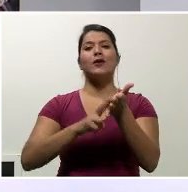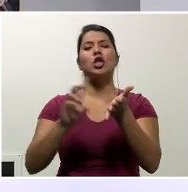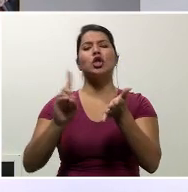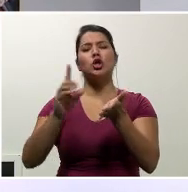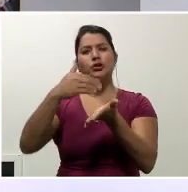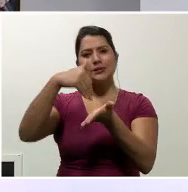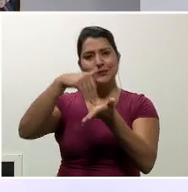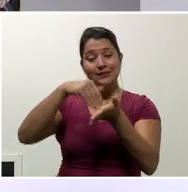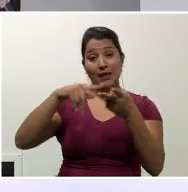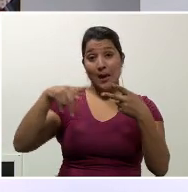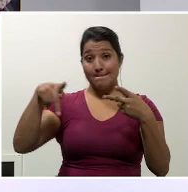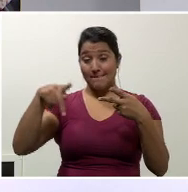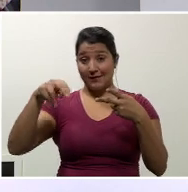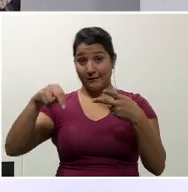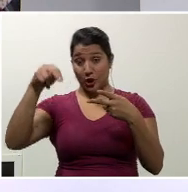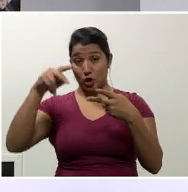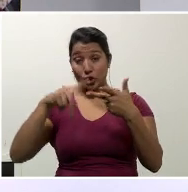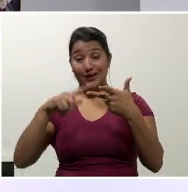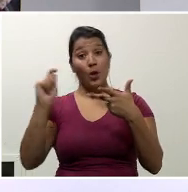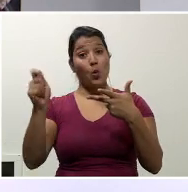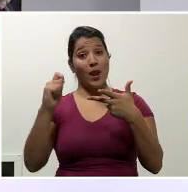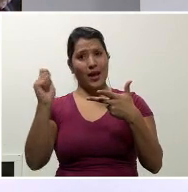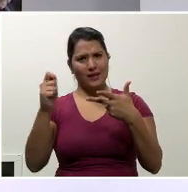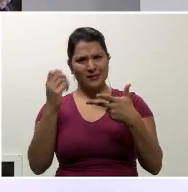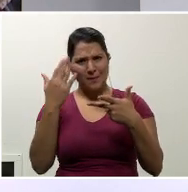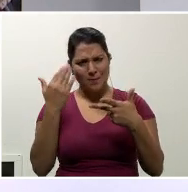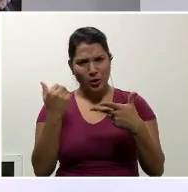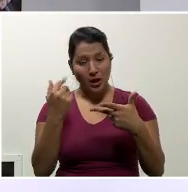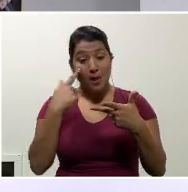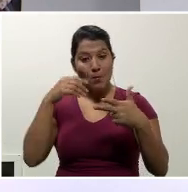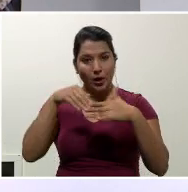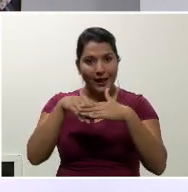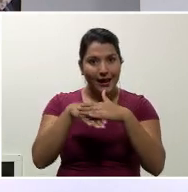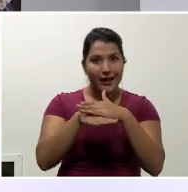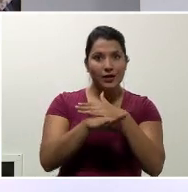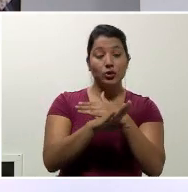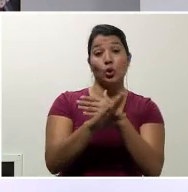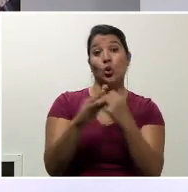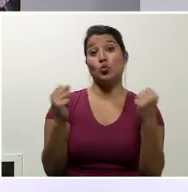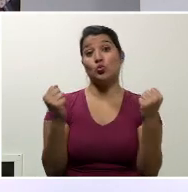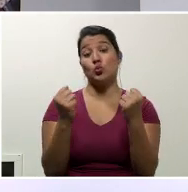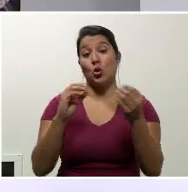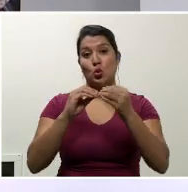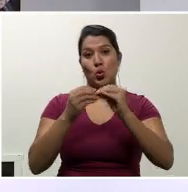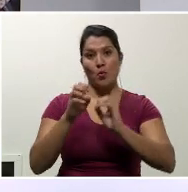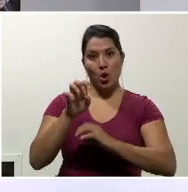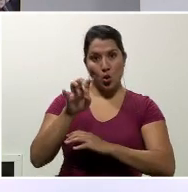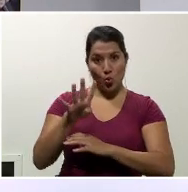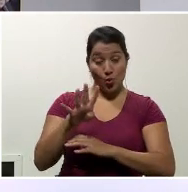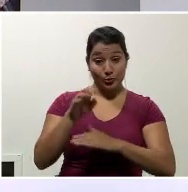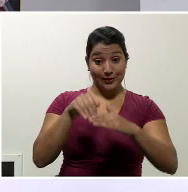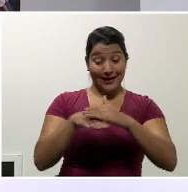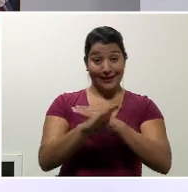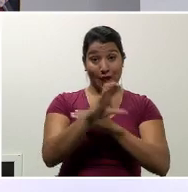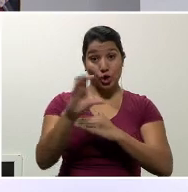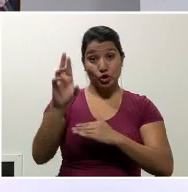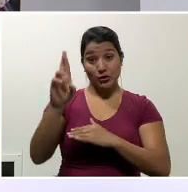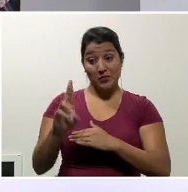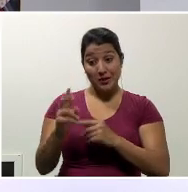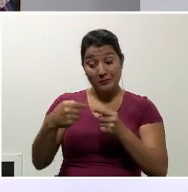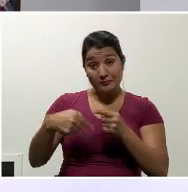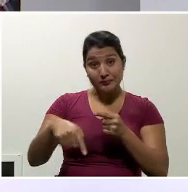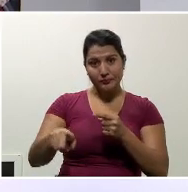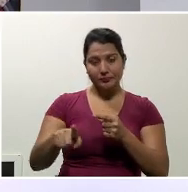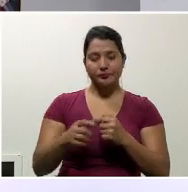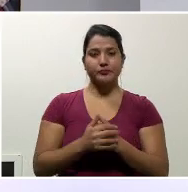Central, Pacífico Norte y sector de Guanacaste debido al ingreso del Frente Frío número 4 que estará en nuestro país en las